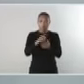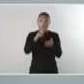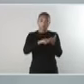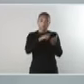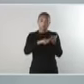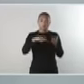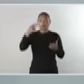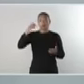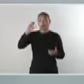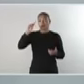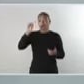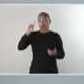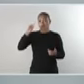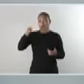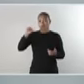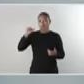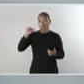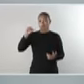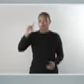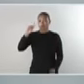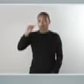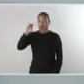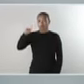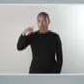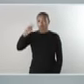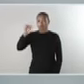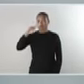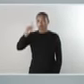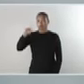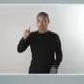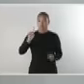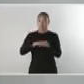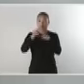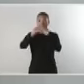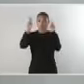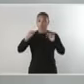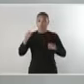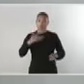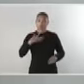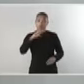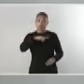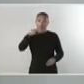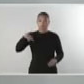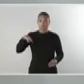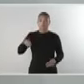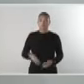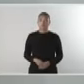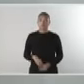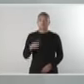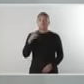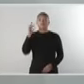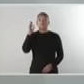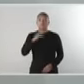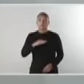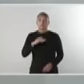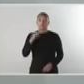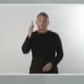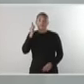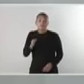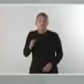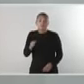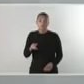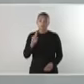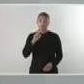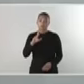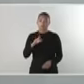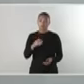Martín Garza González La Paz estará con nosotros vamos ahora a las conclusiones finales del candidato del Partido